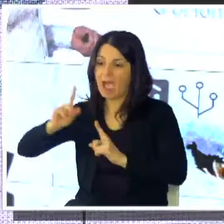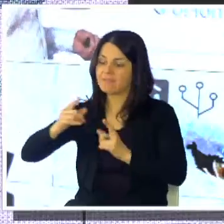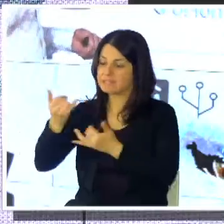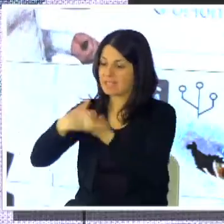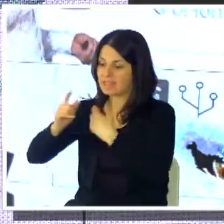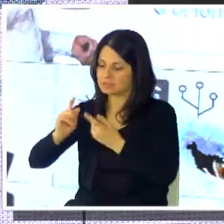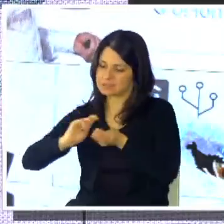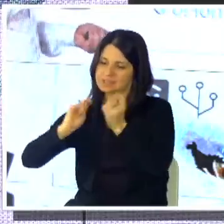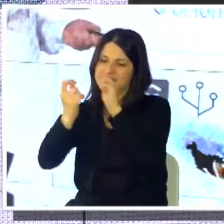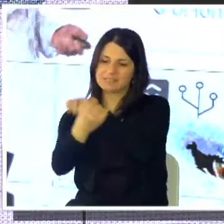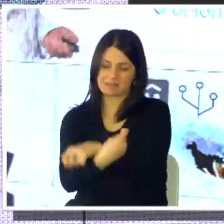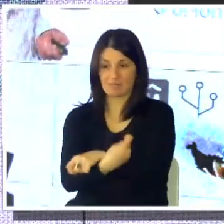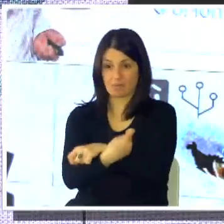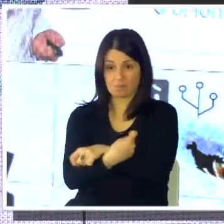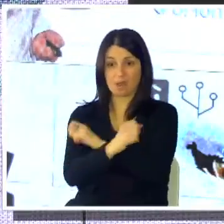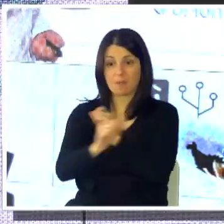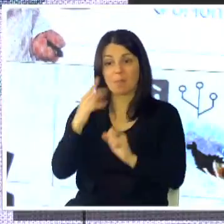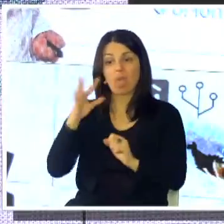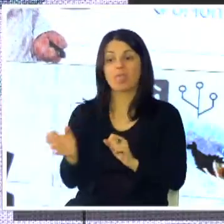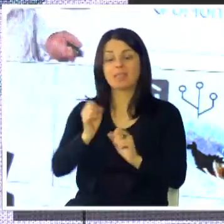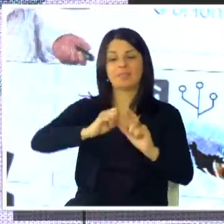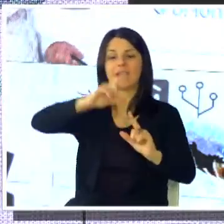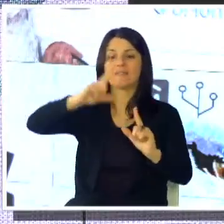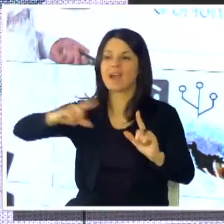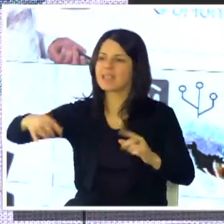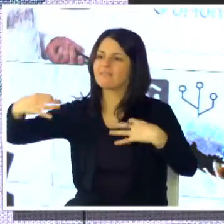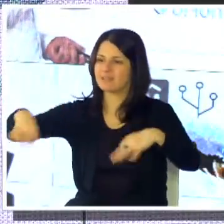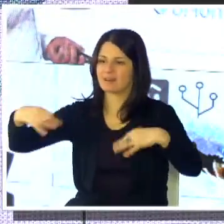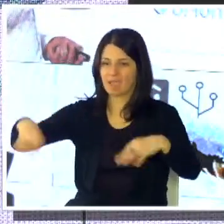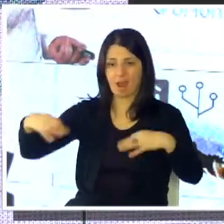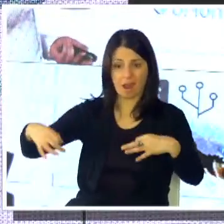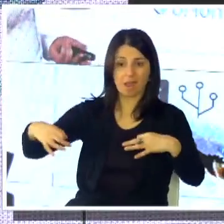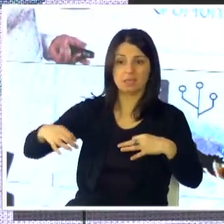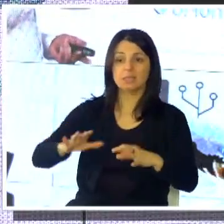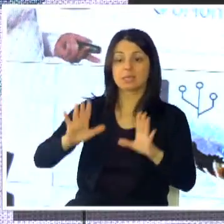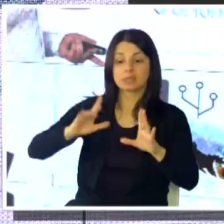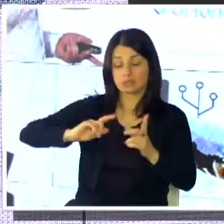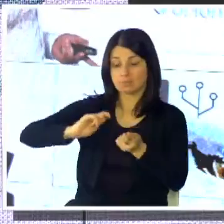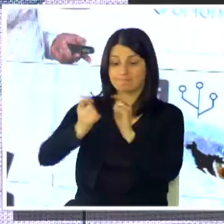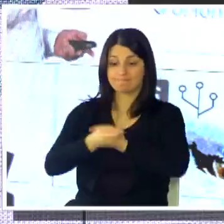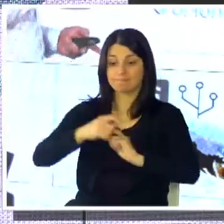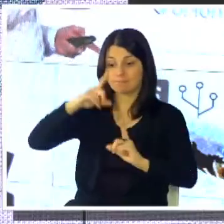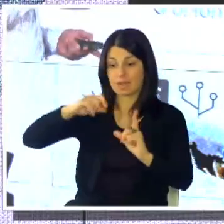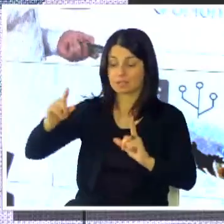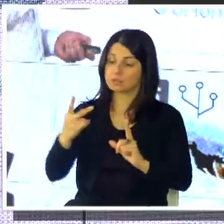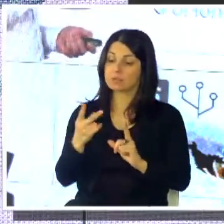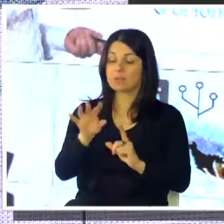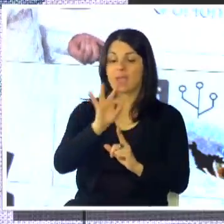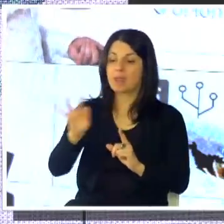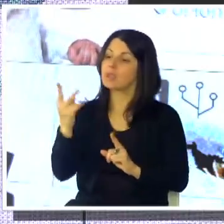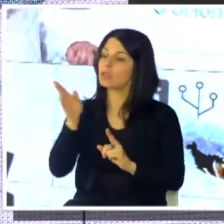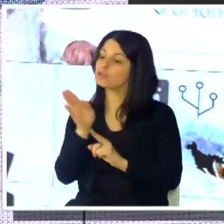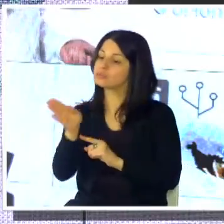datos medidos físicamente para identificar la variable física real. Se hace una validación y se eligen dos caminos posibles, que es